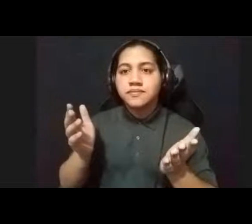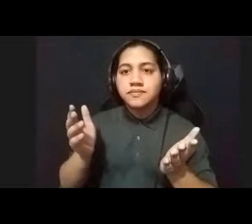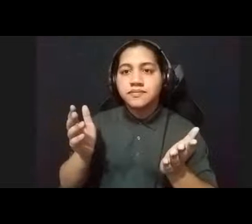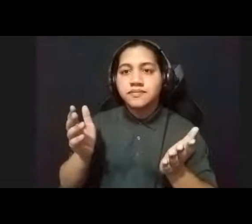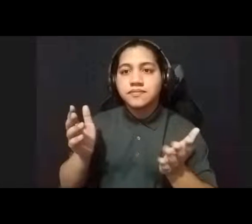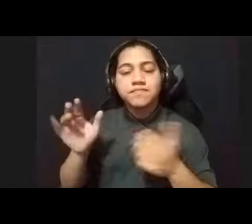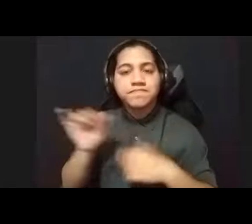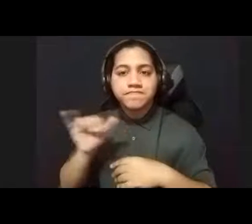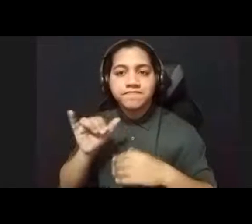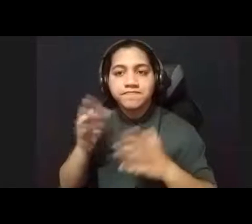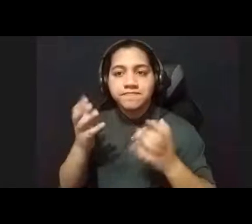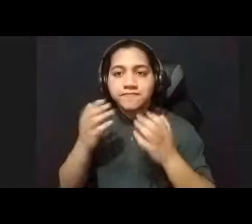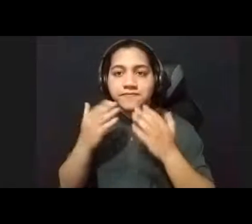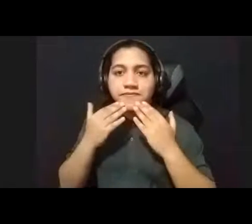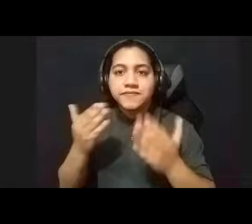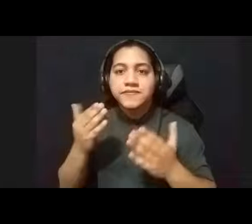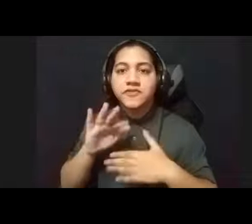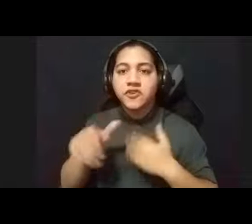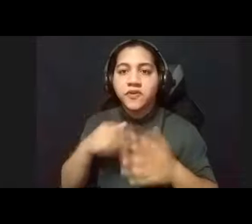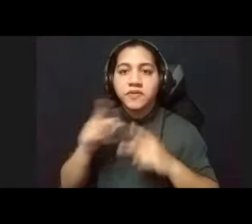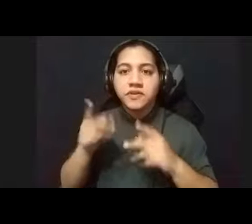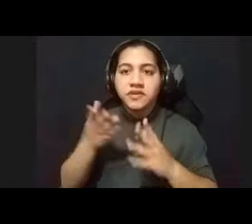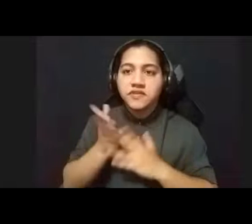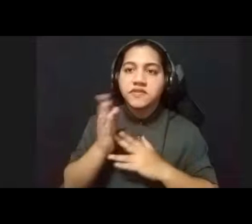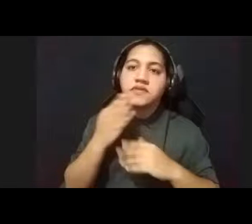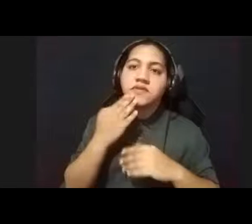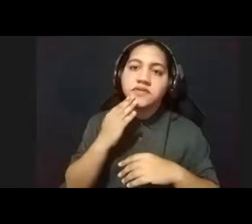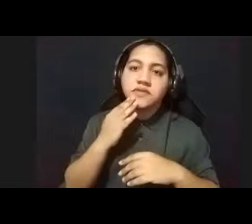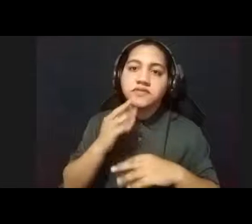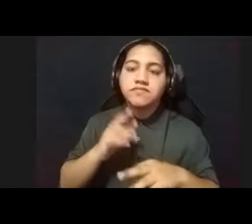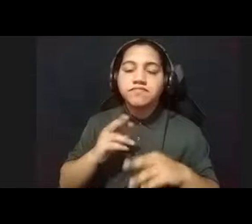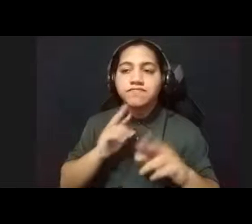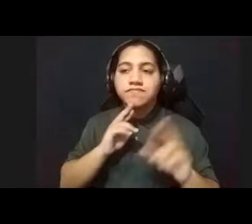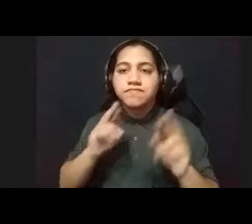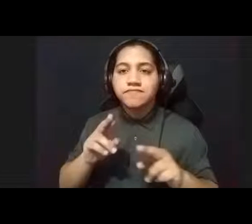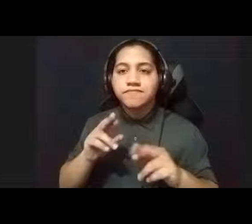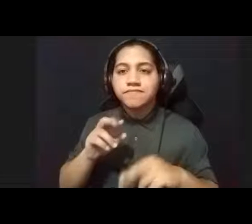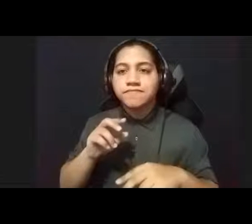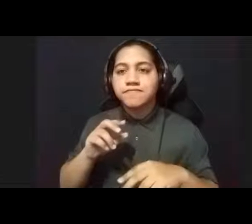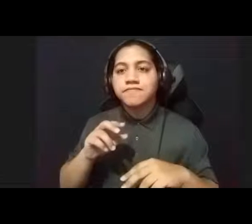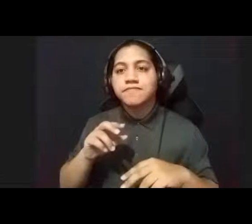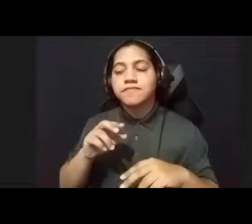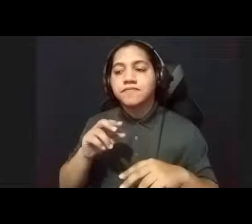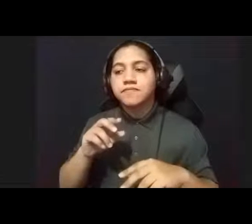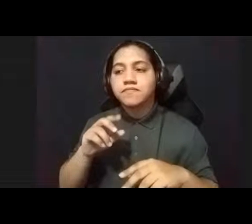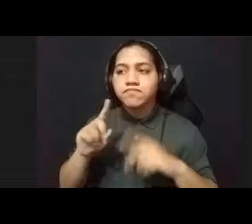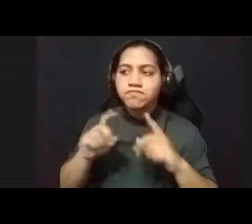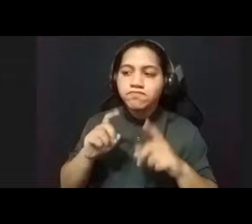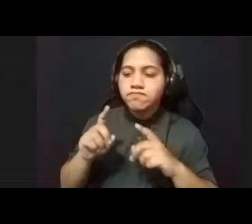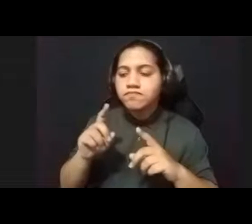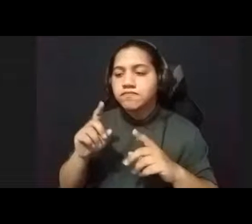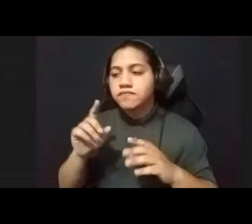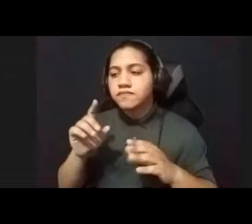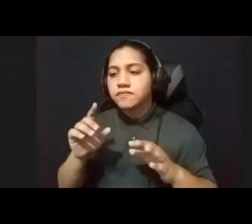También quiero agradecer a todas las personas que a través de Facebook han contestado preguntas sobre su relación con Martina y me han hecho